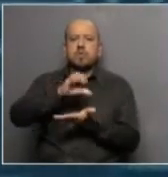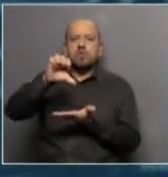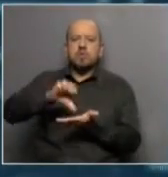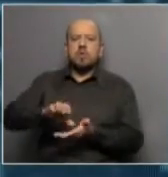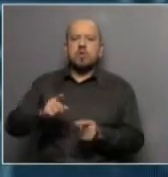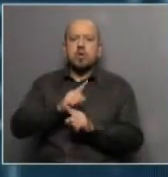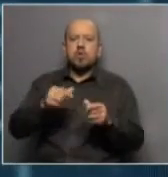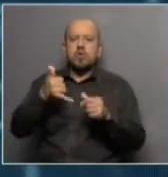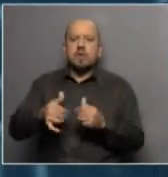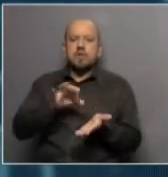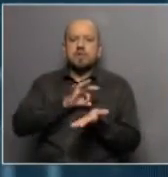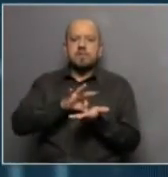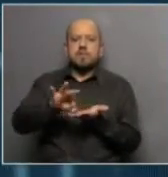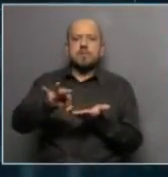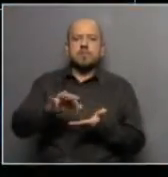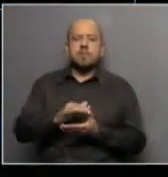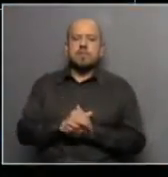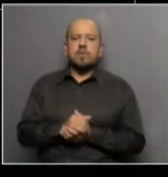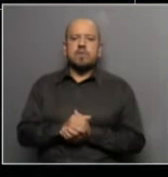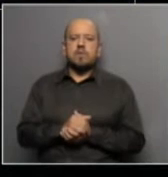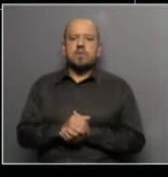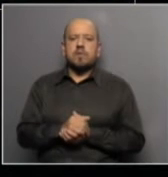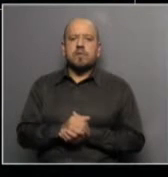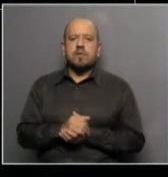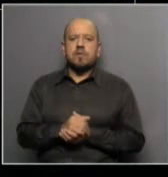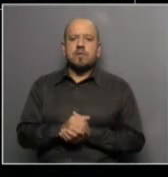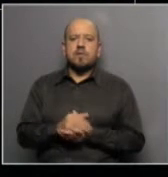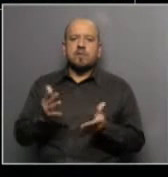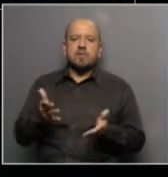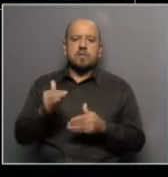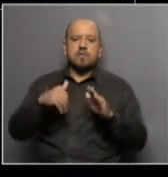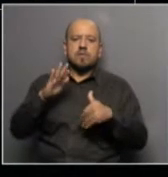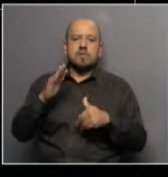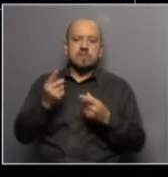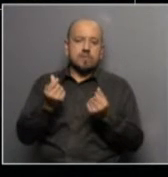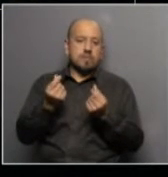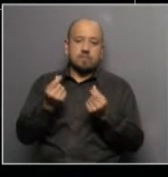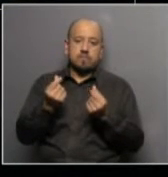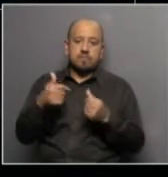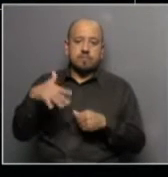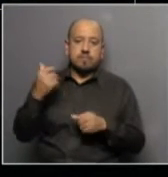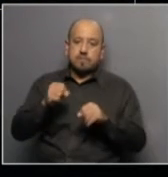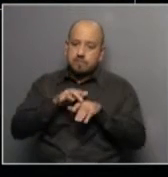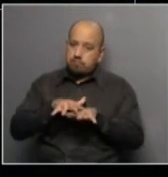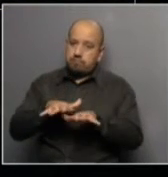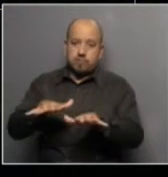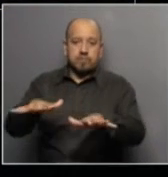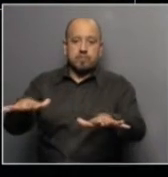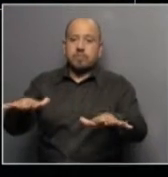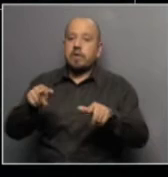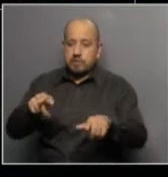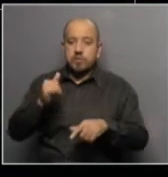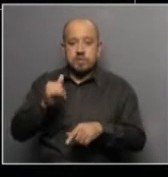tierras que no cuentan aún con servicios? Sin duda que mayor costo tiene expandir, y creo